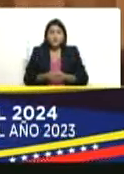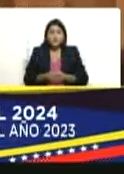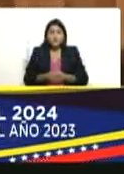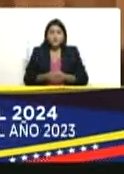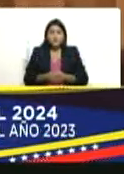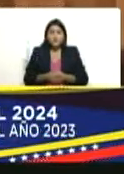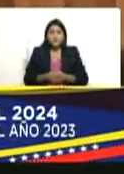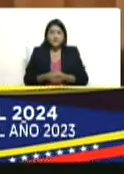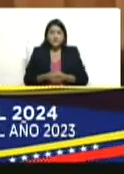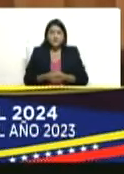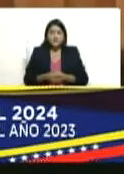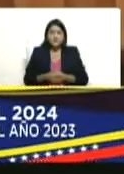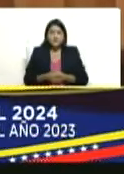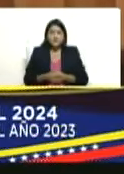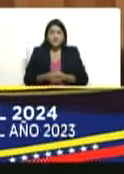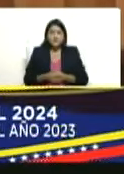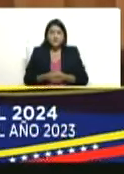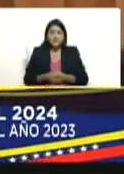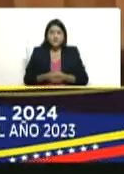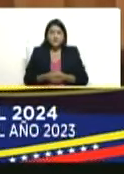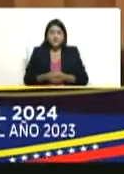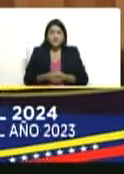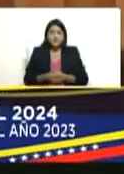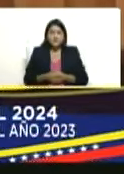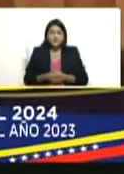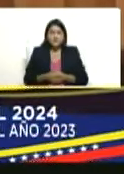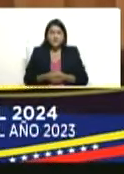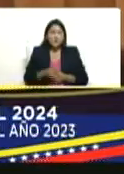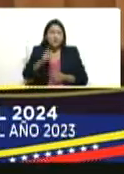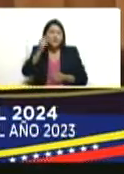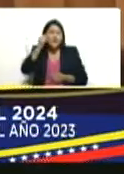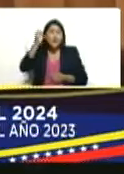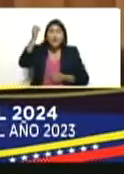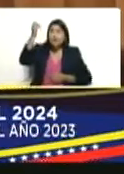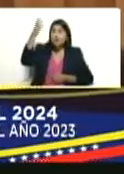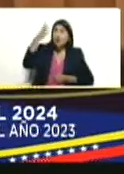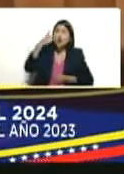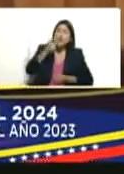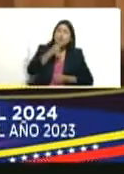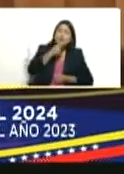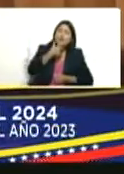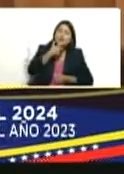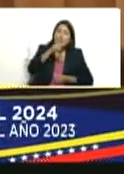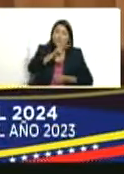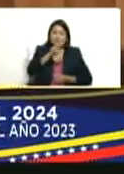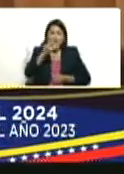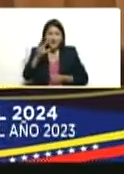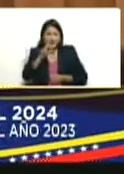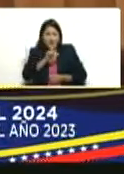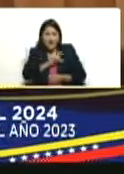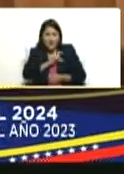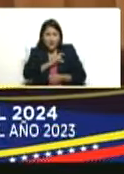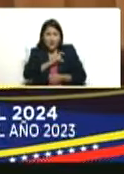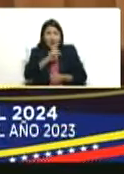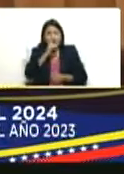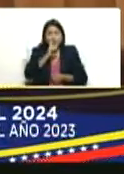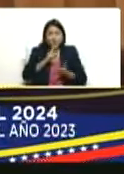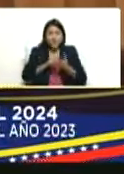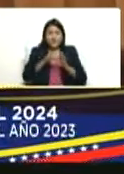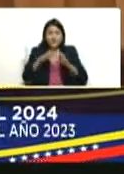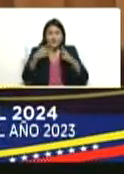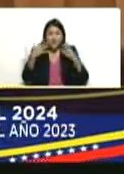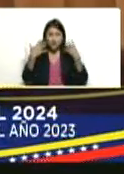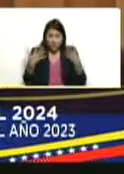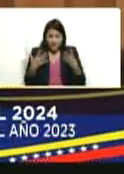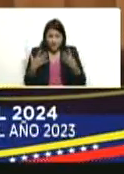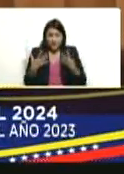cuando un día muy soleado y muy bello, un 23 de enero del año